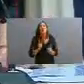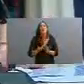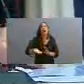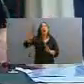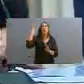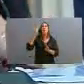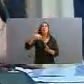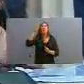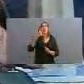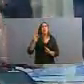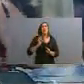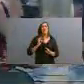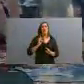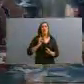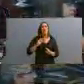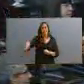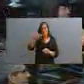acordar.